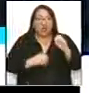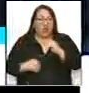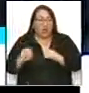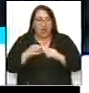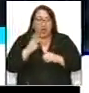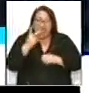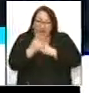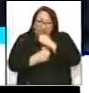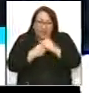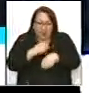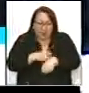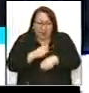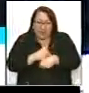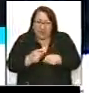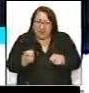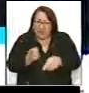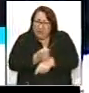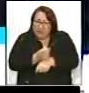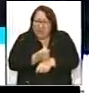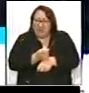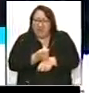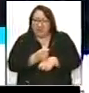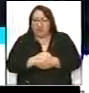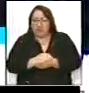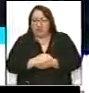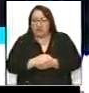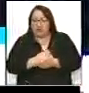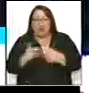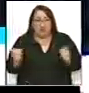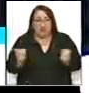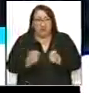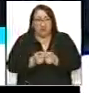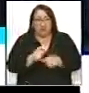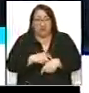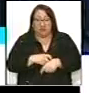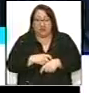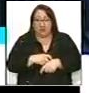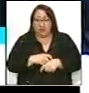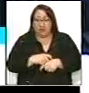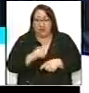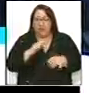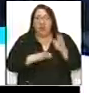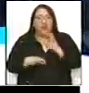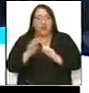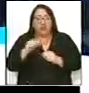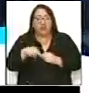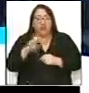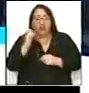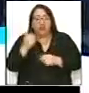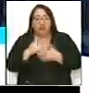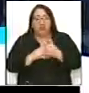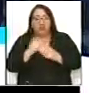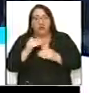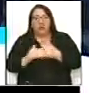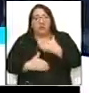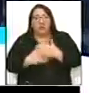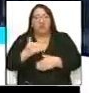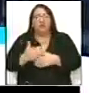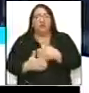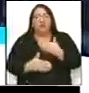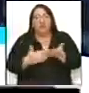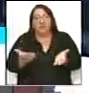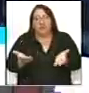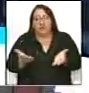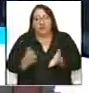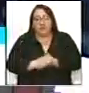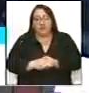organización, bases en las regiones en un año que faltan para las elecciones? Ahí está mi preocupación, por eso yo creo que esto debe ser un proceso, de repente